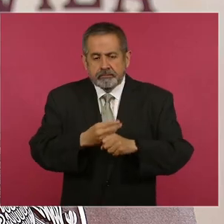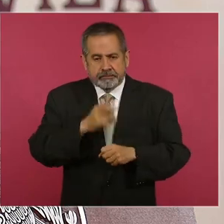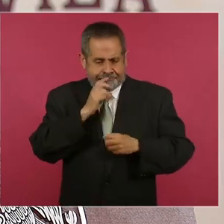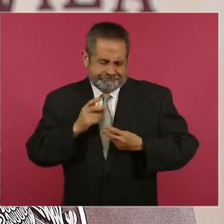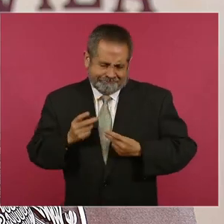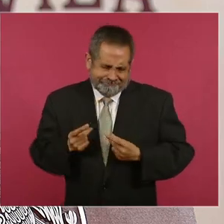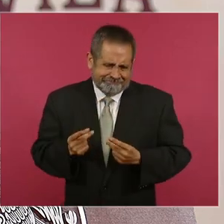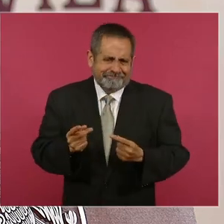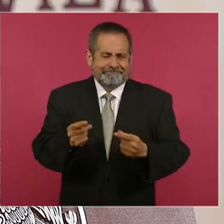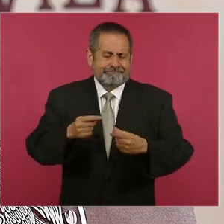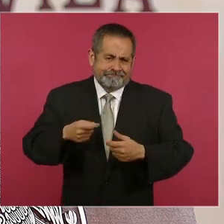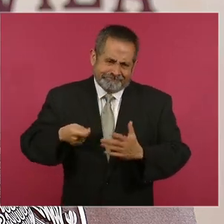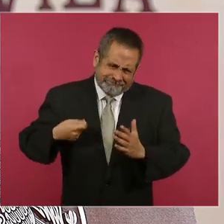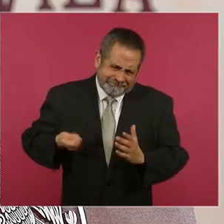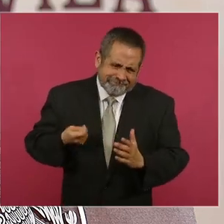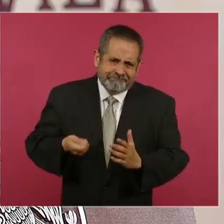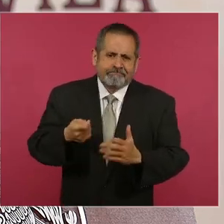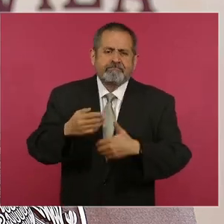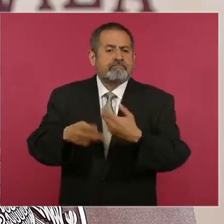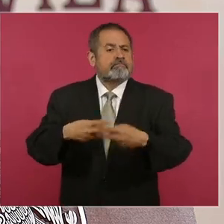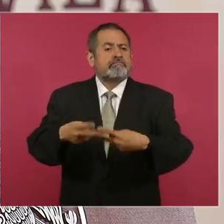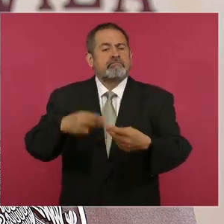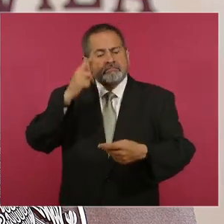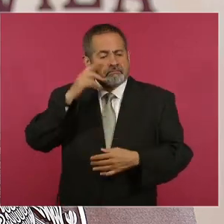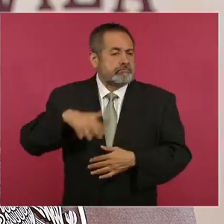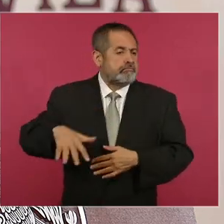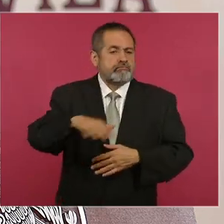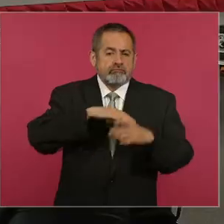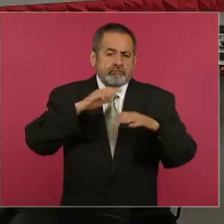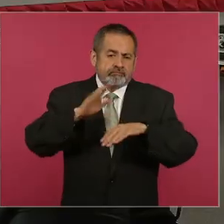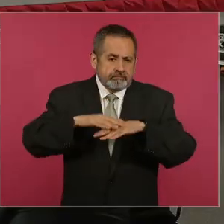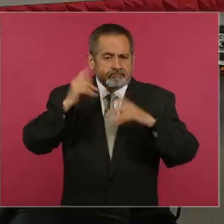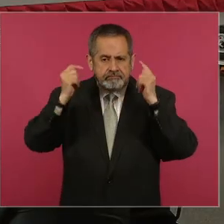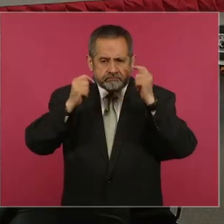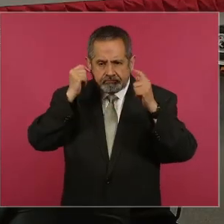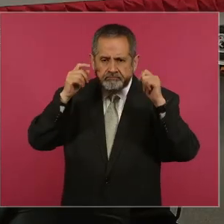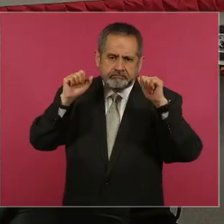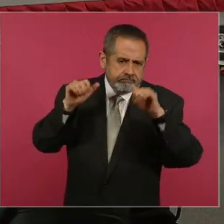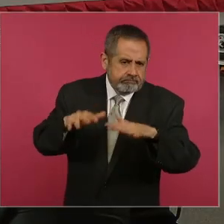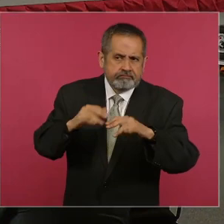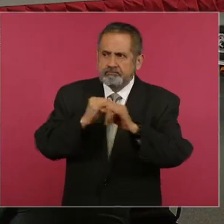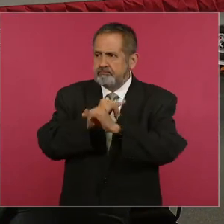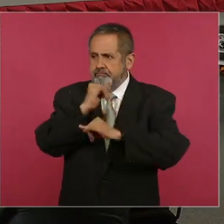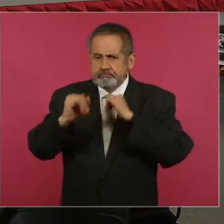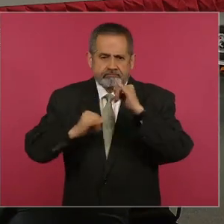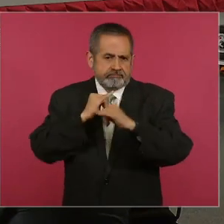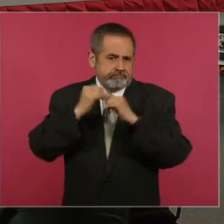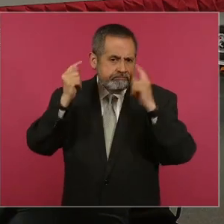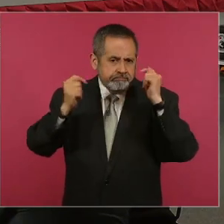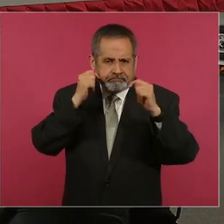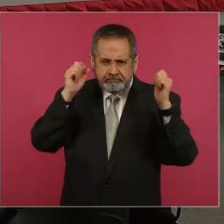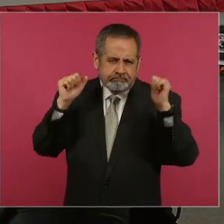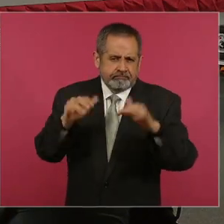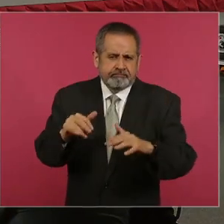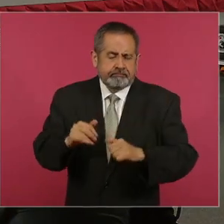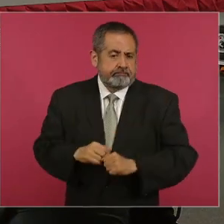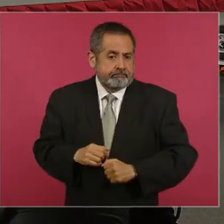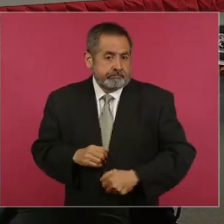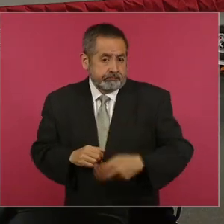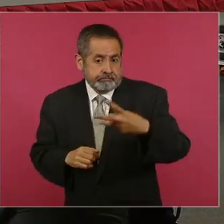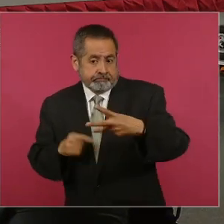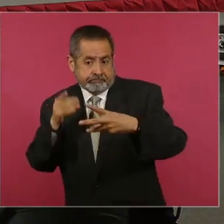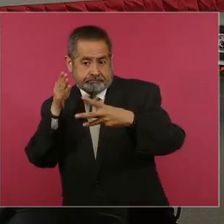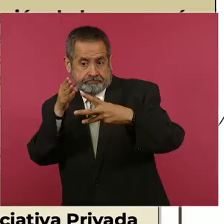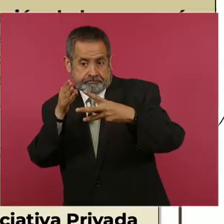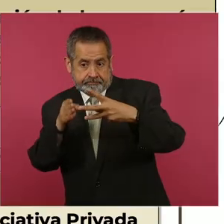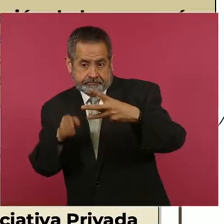la economía local y el turismo nacional e internacional y las actividades laborales. De hecho, estos tres objetivos ya